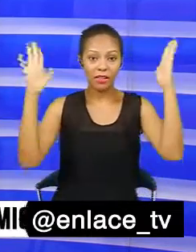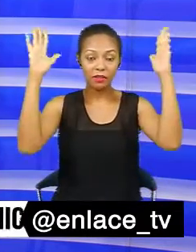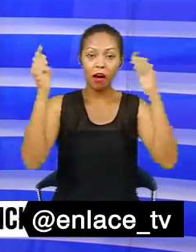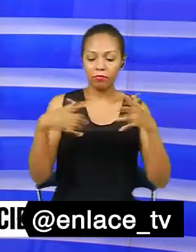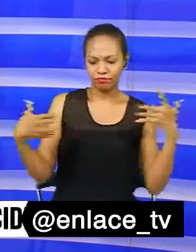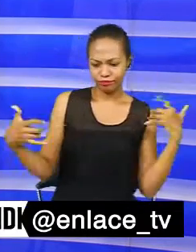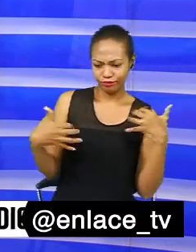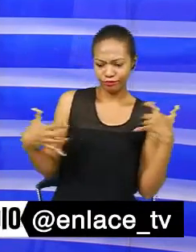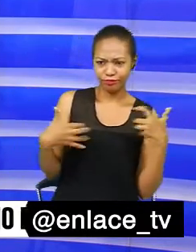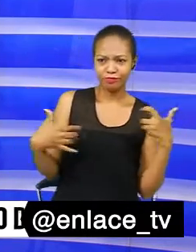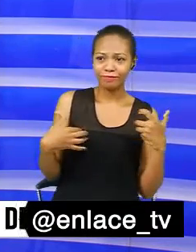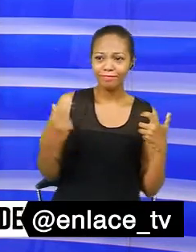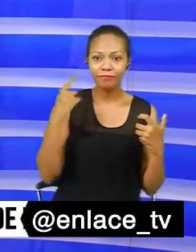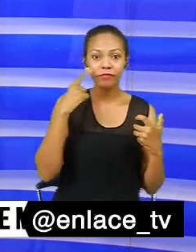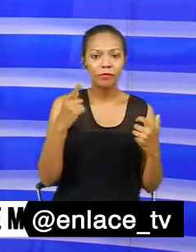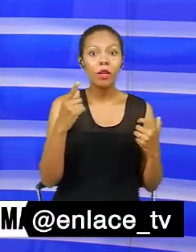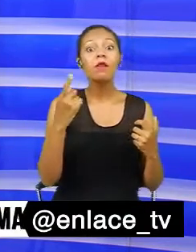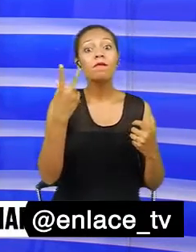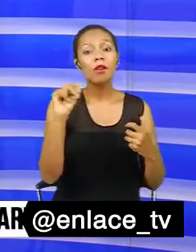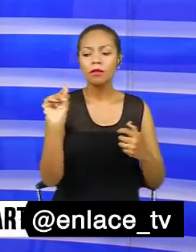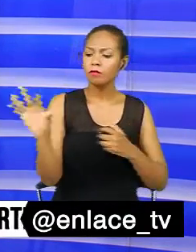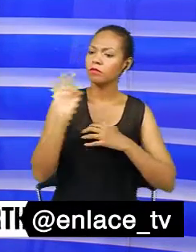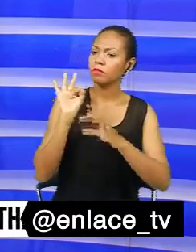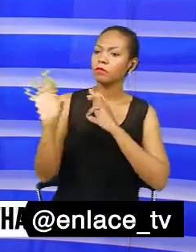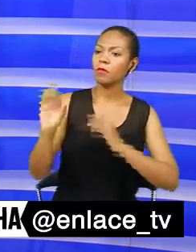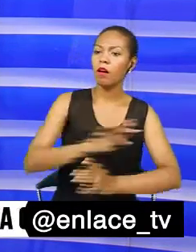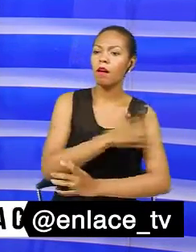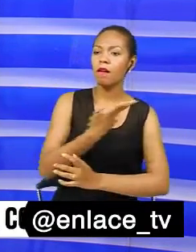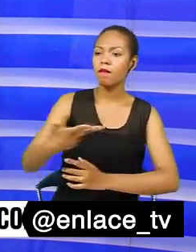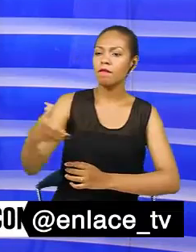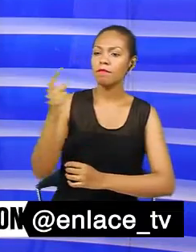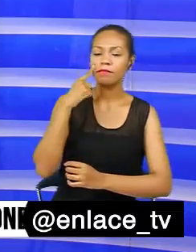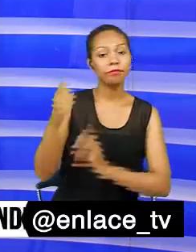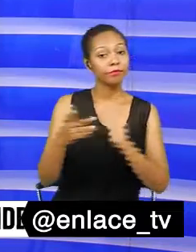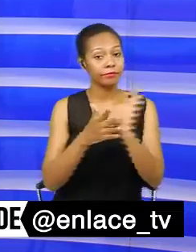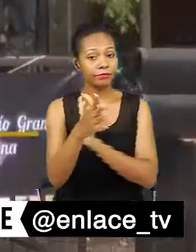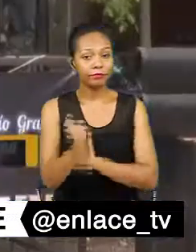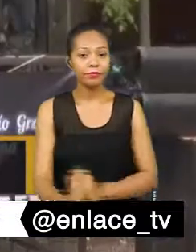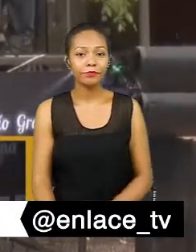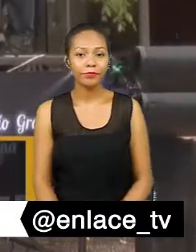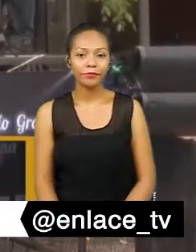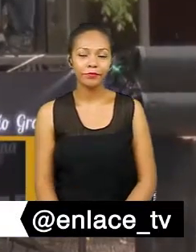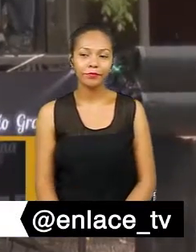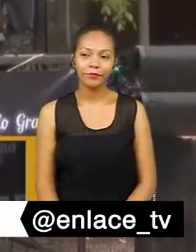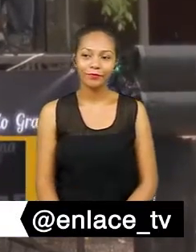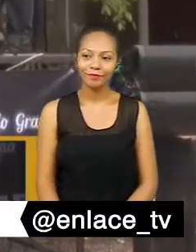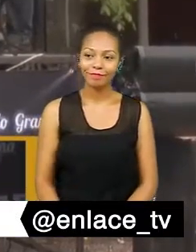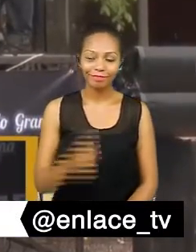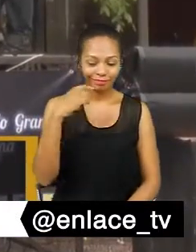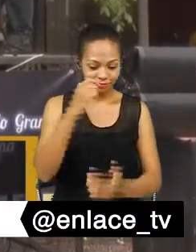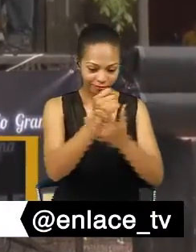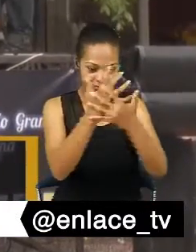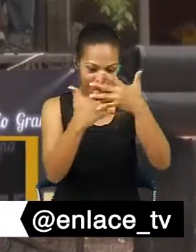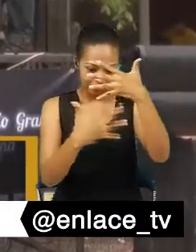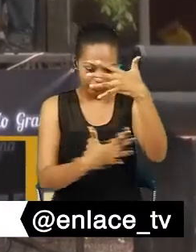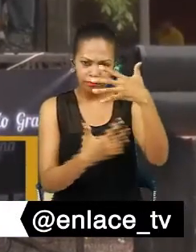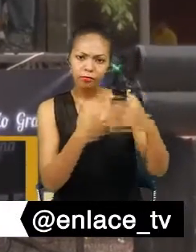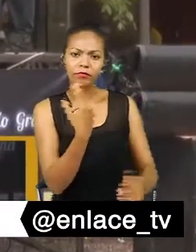conocer las 20 canciones de los participantes de este certamen. Este es el listado de las 20 canciones que